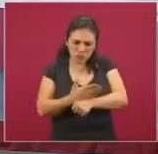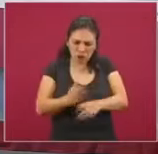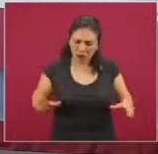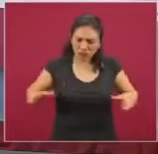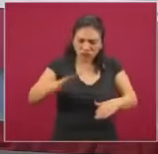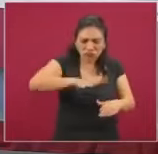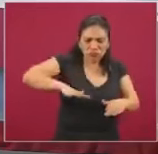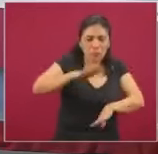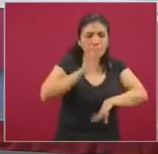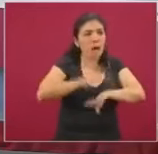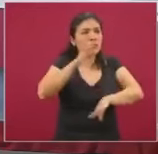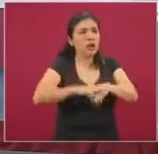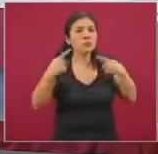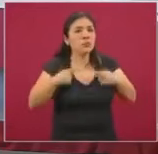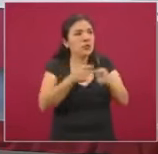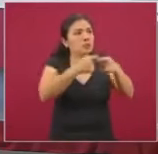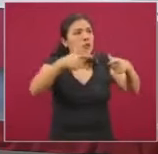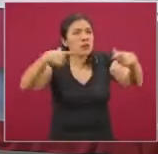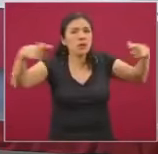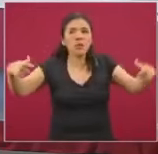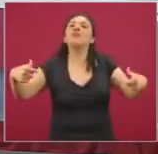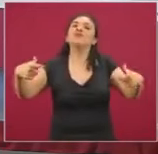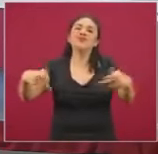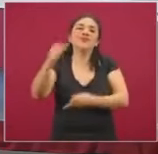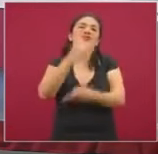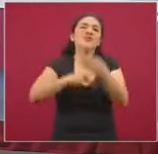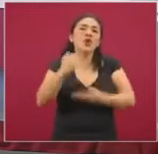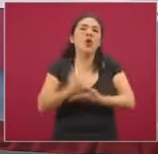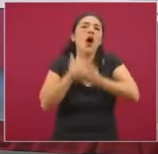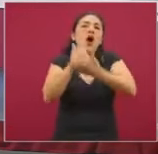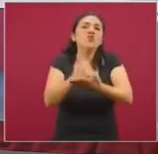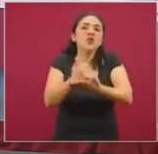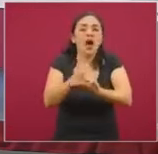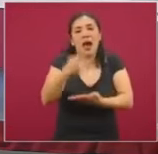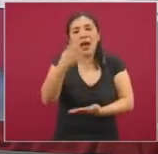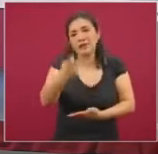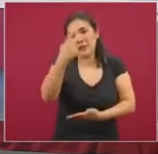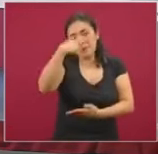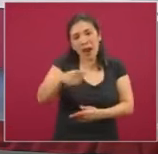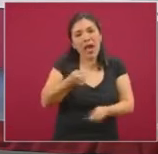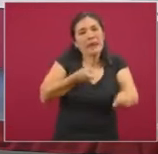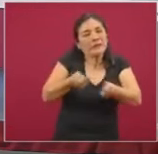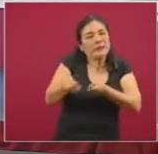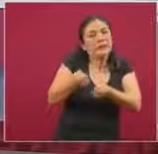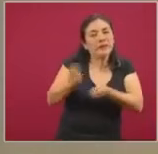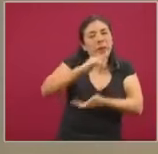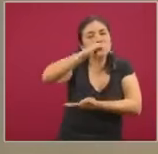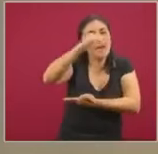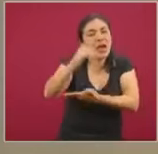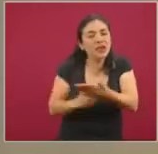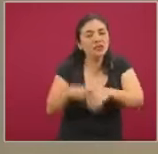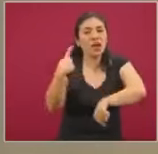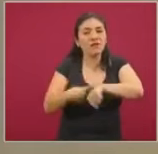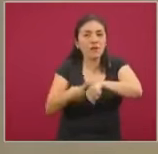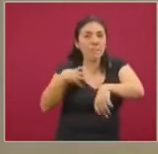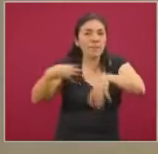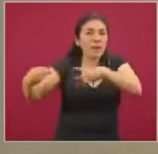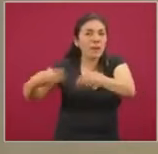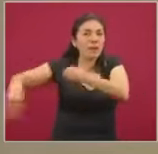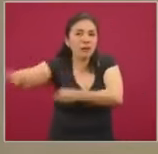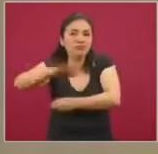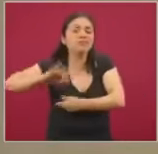colectiva, de manera comunitaria, pues entonces vamos a contribuir todos juntos a controlar, a disminuir la transmisión